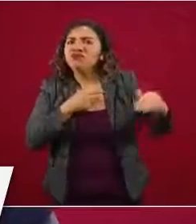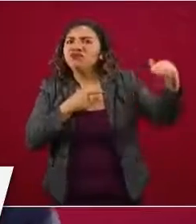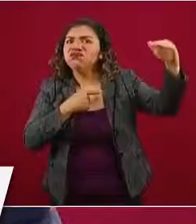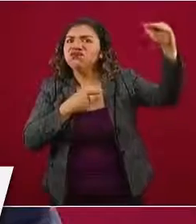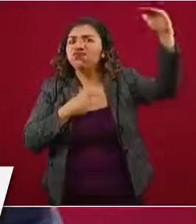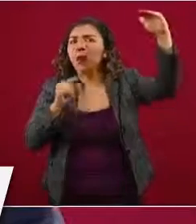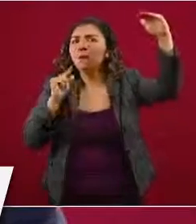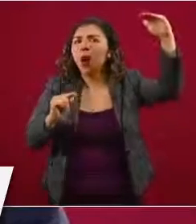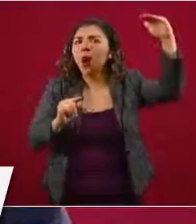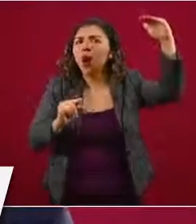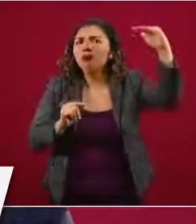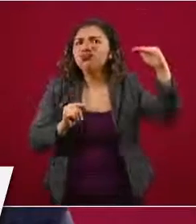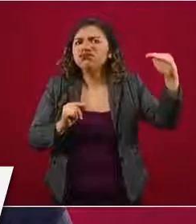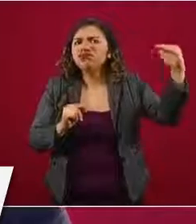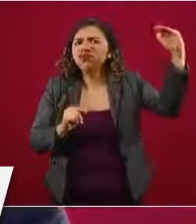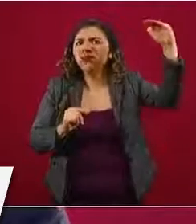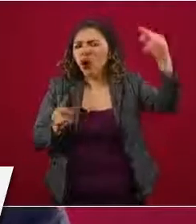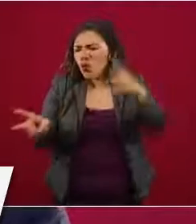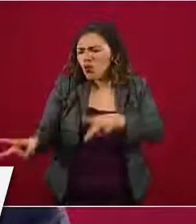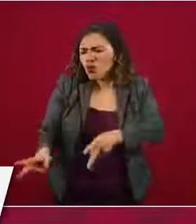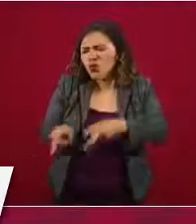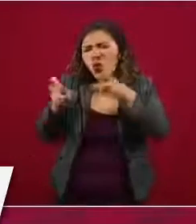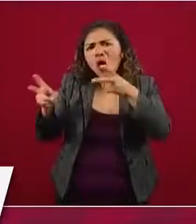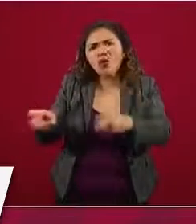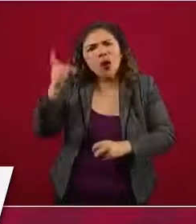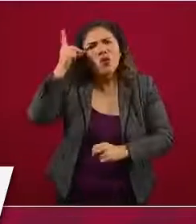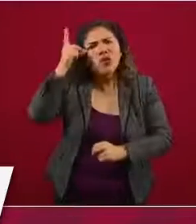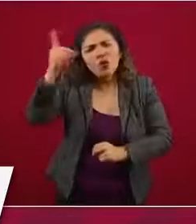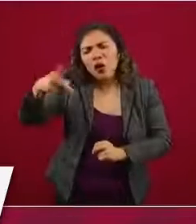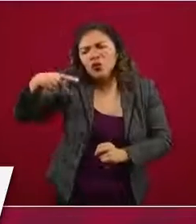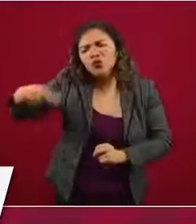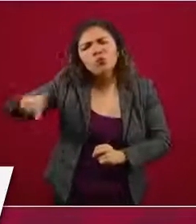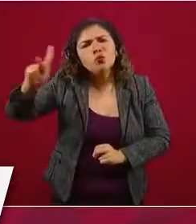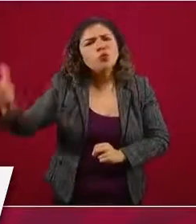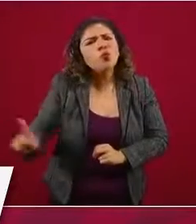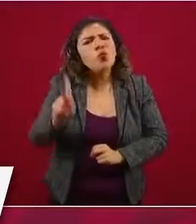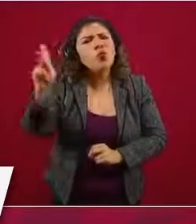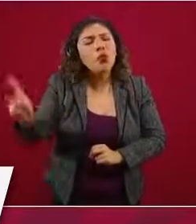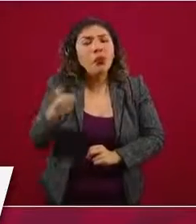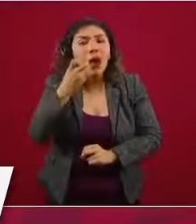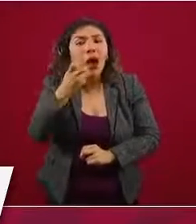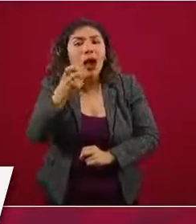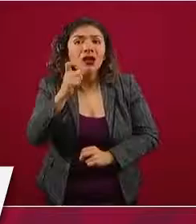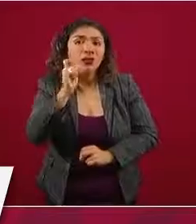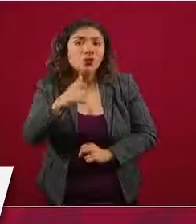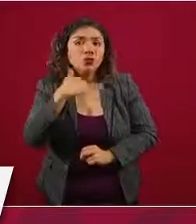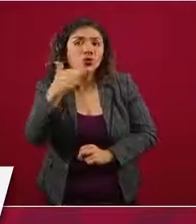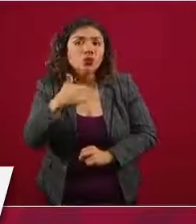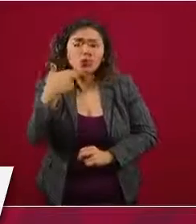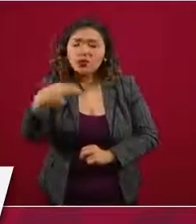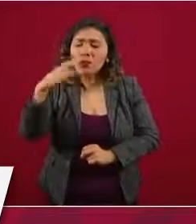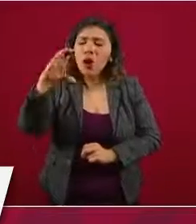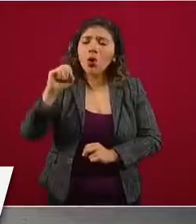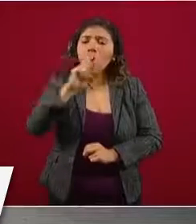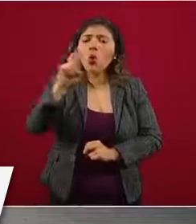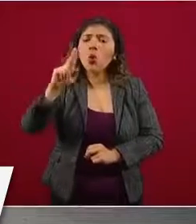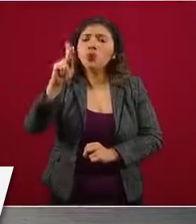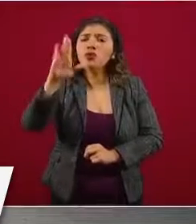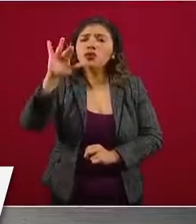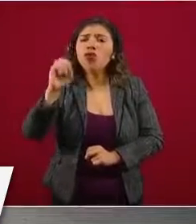era de la mayoría del pueblo. Esa es la corrupción. Entonces, en este